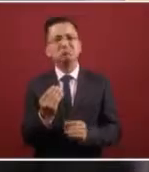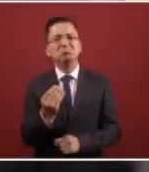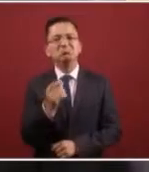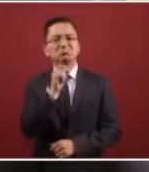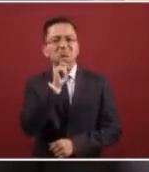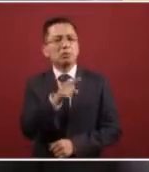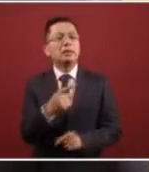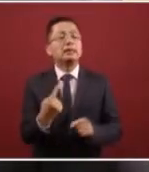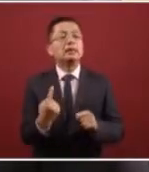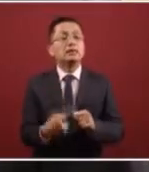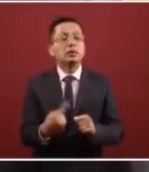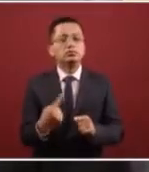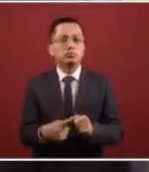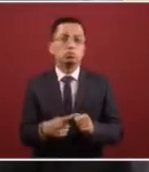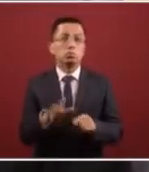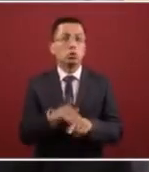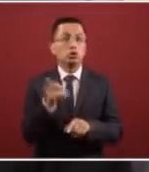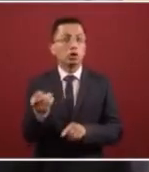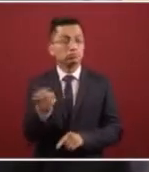ayudándoles mucho,